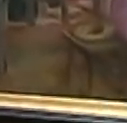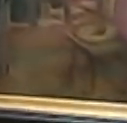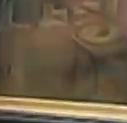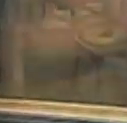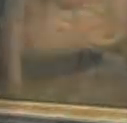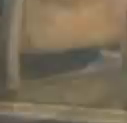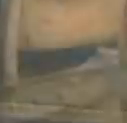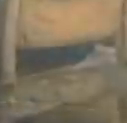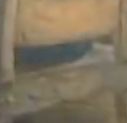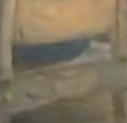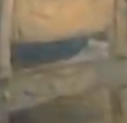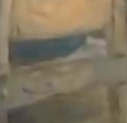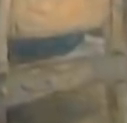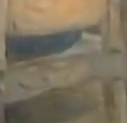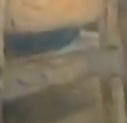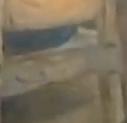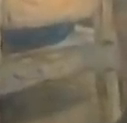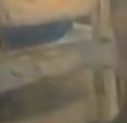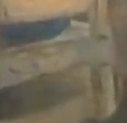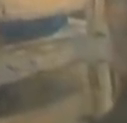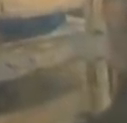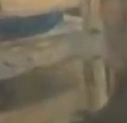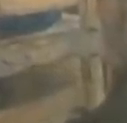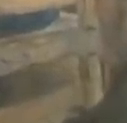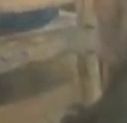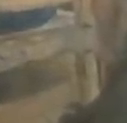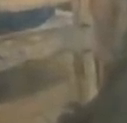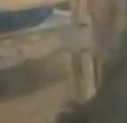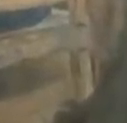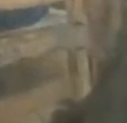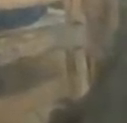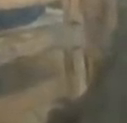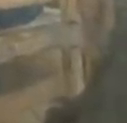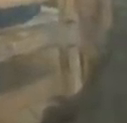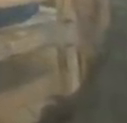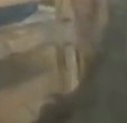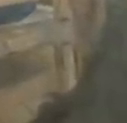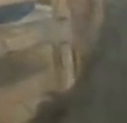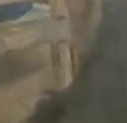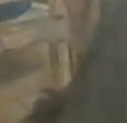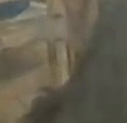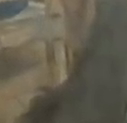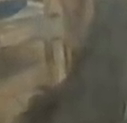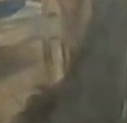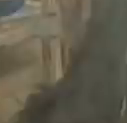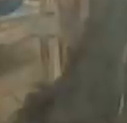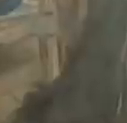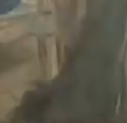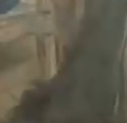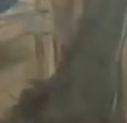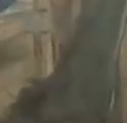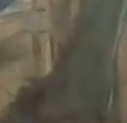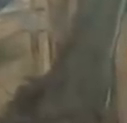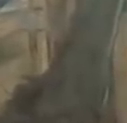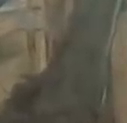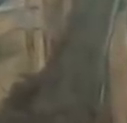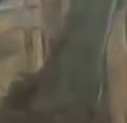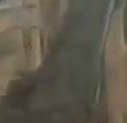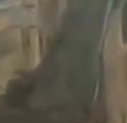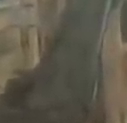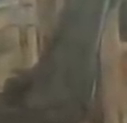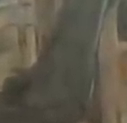El poder transmisor de la imagen pictórica histórica se hace patente y dramático en este cuadro, los